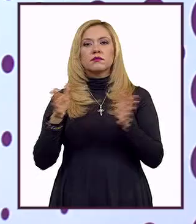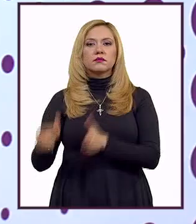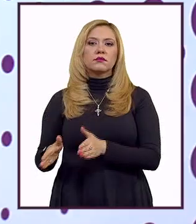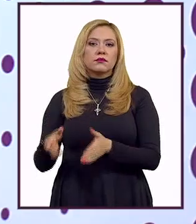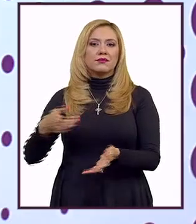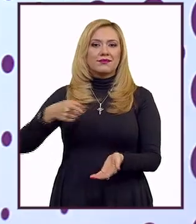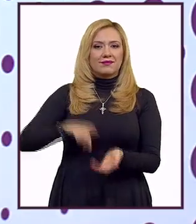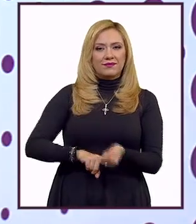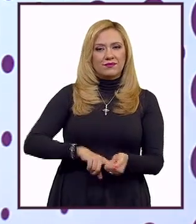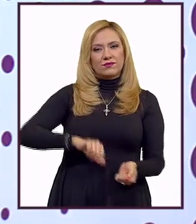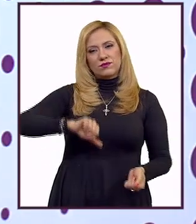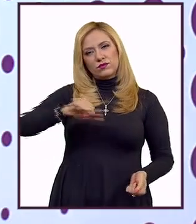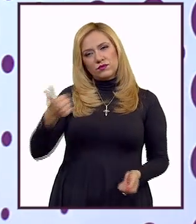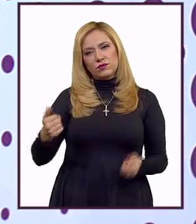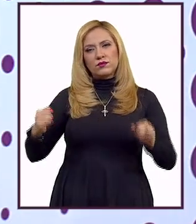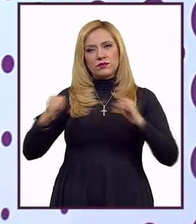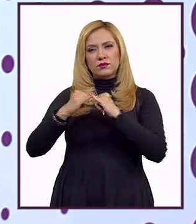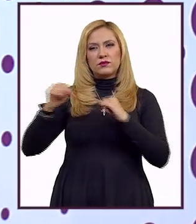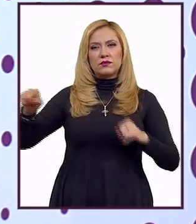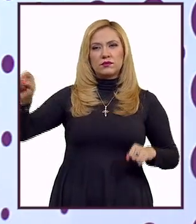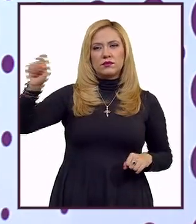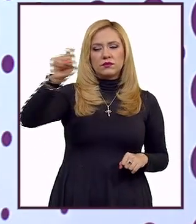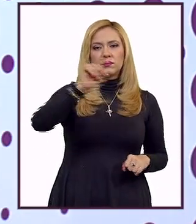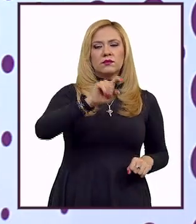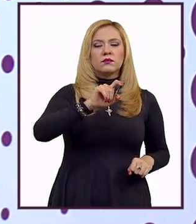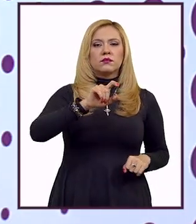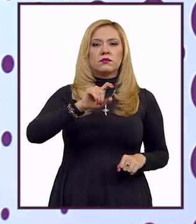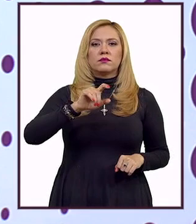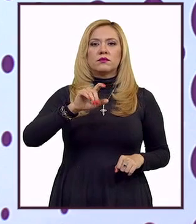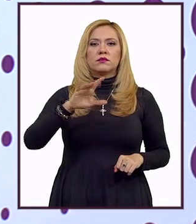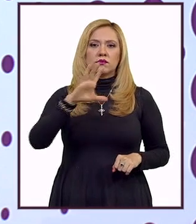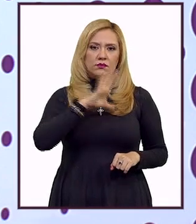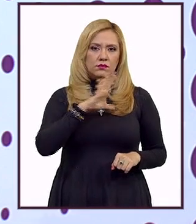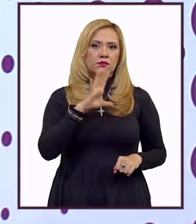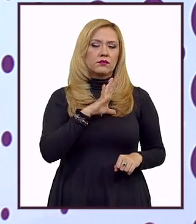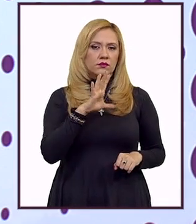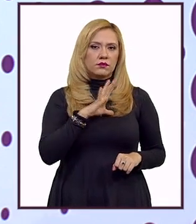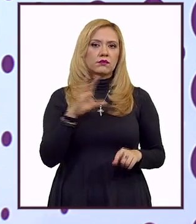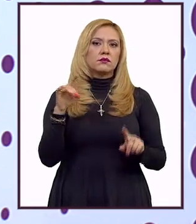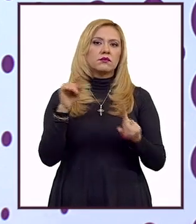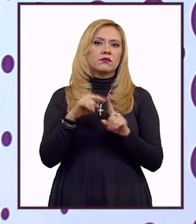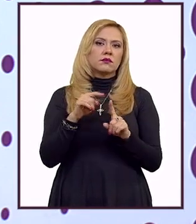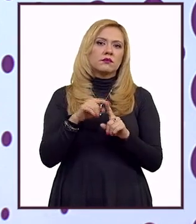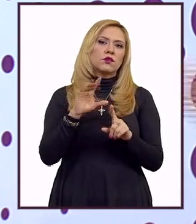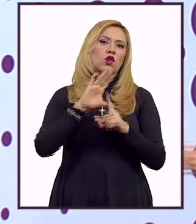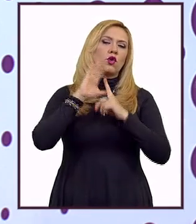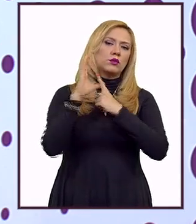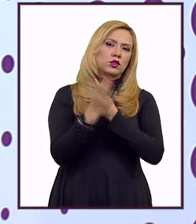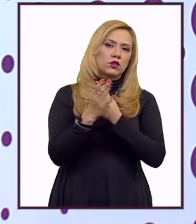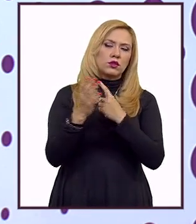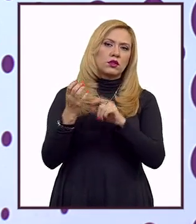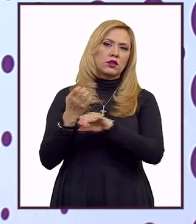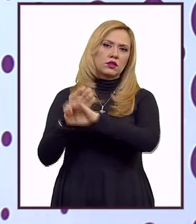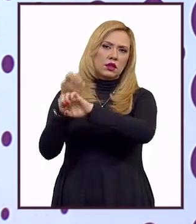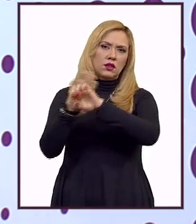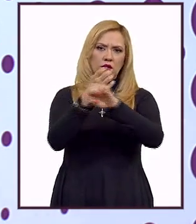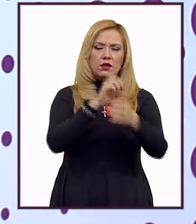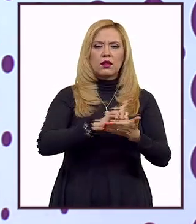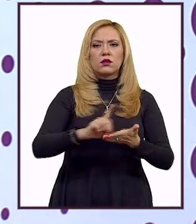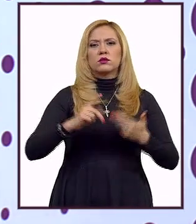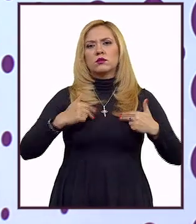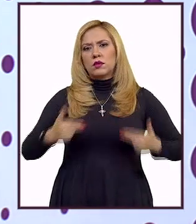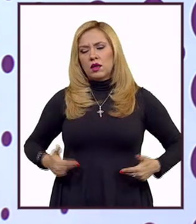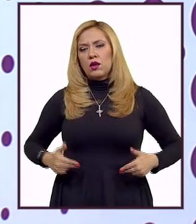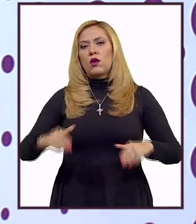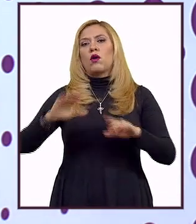dentro de otras instancias que se tienen, que no necesariamente están relacionadas con el ámbito penal, están las comisiones estatales de derechos humanos, la